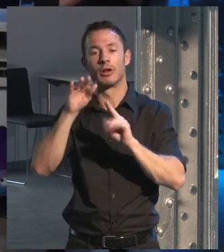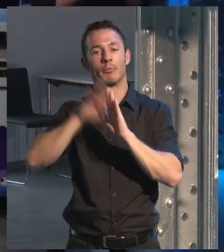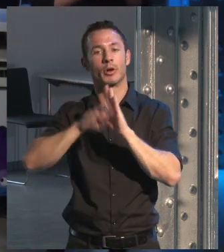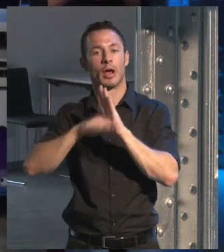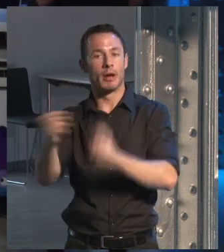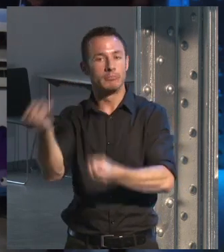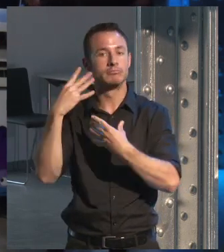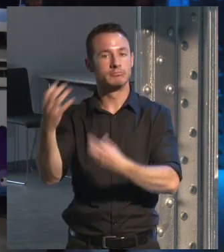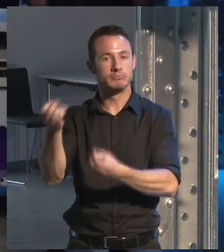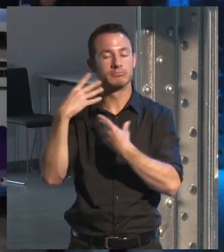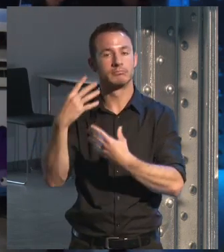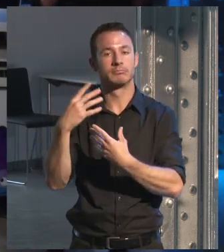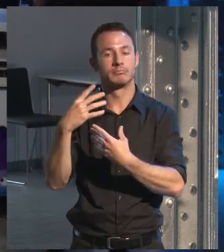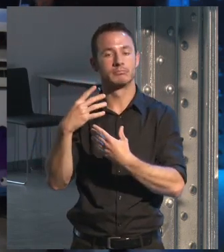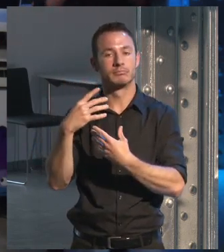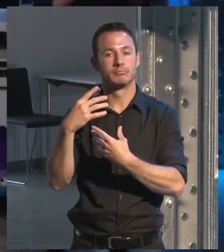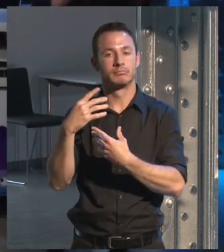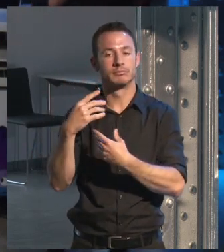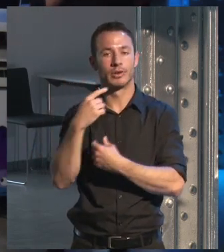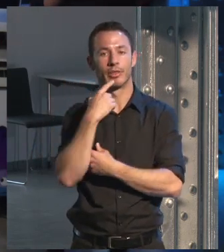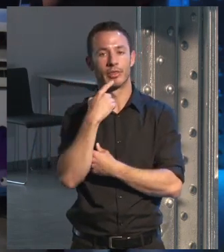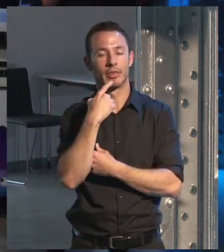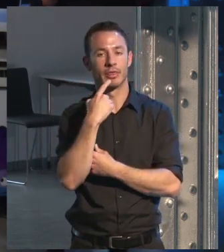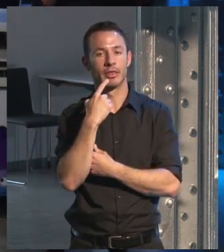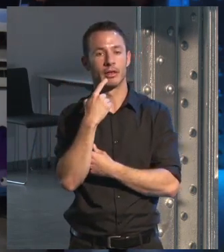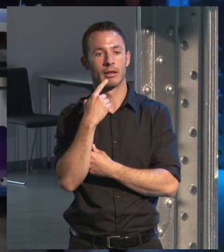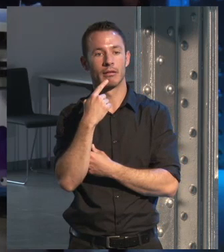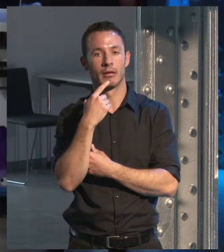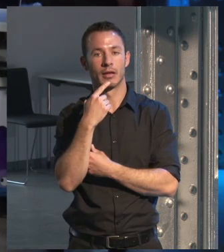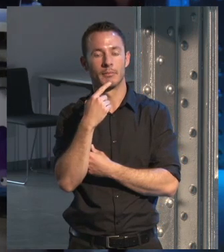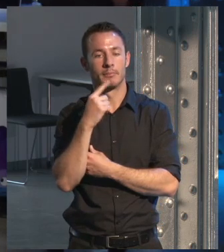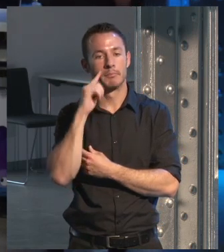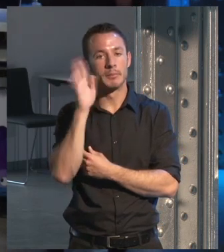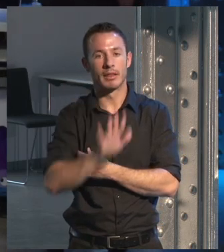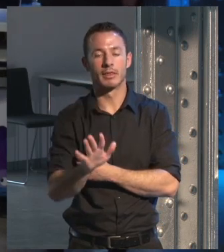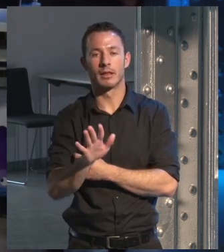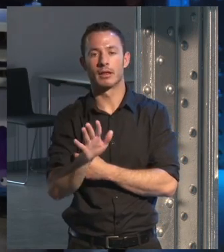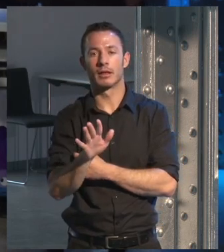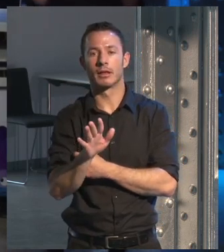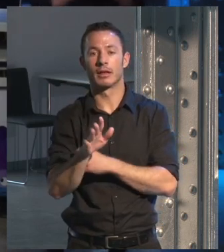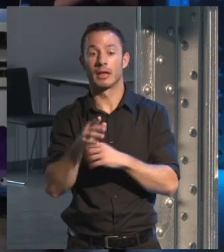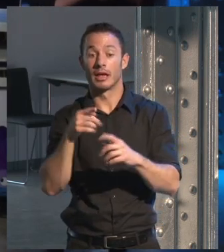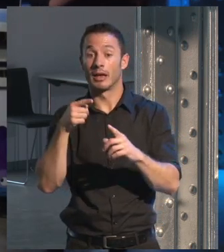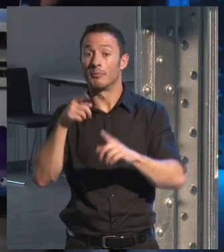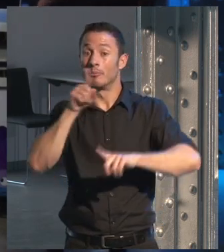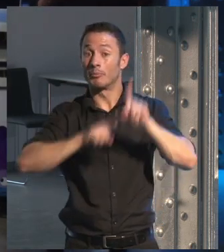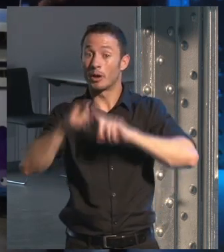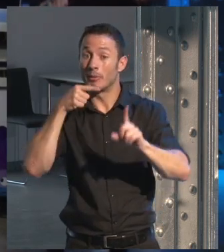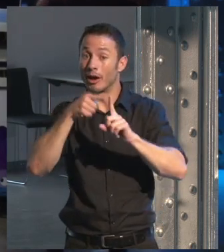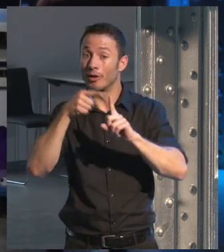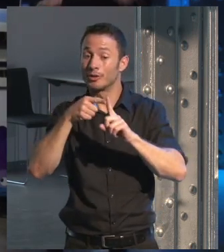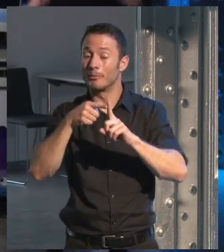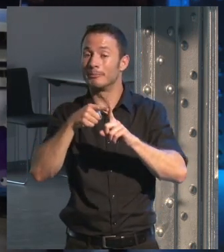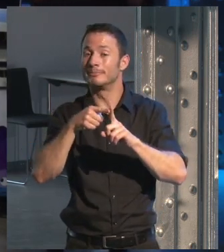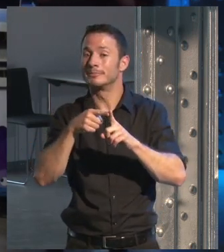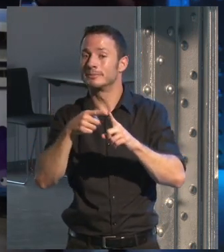contarnos la experiencia, bueno, pues nos dicen que de verdad es como que están un poquito más cerca de acabar con el problema, sobre todo porque los